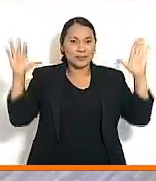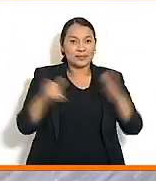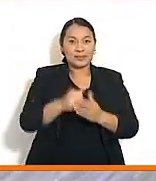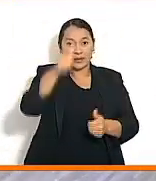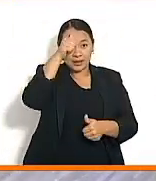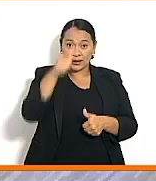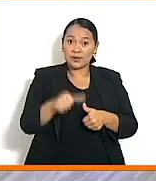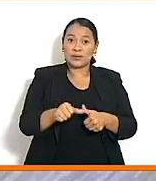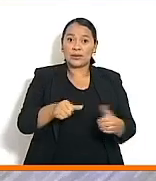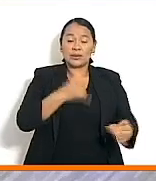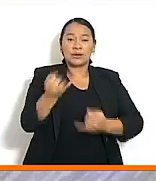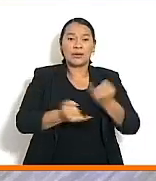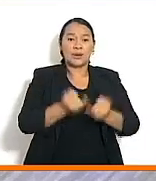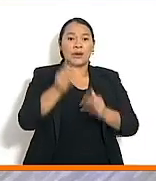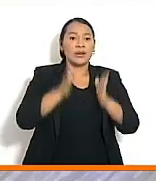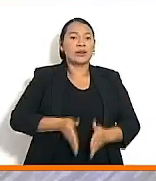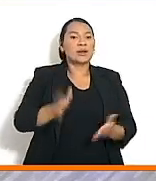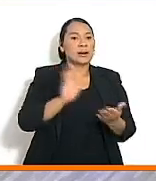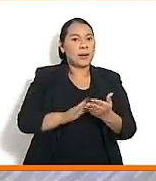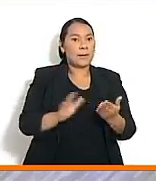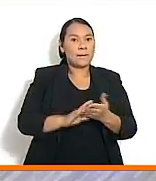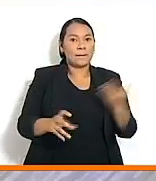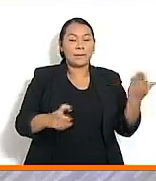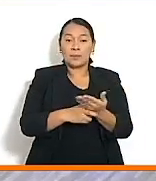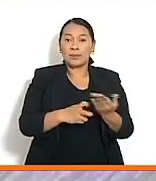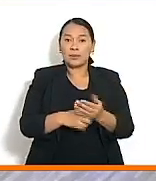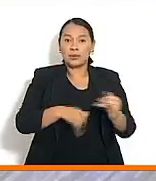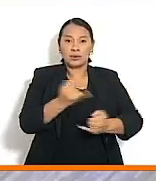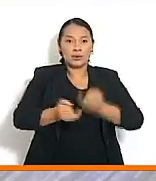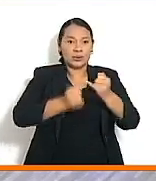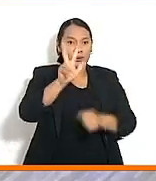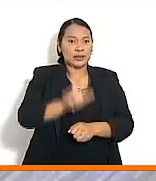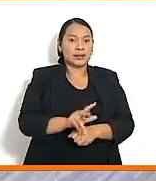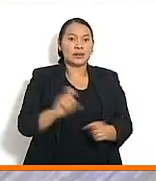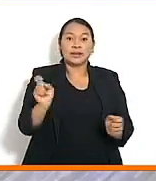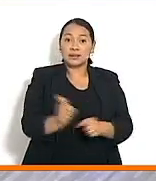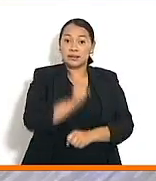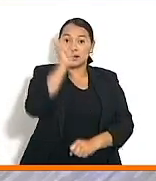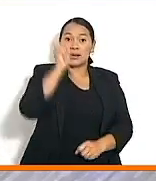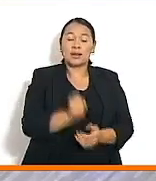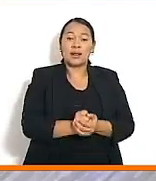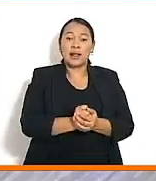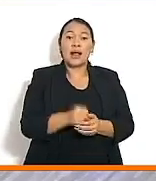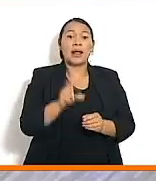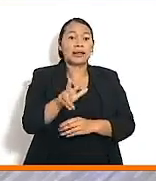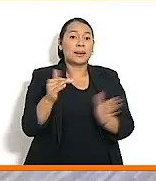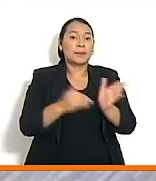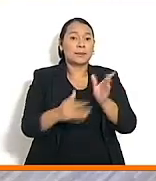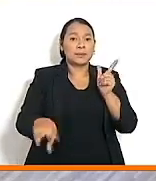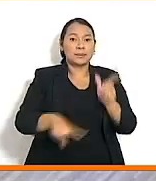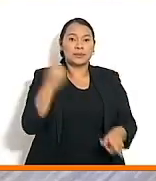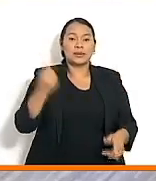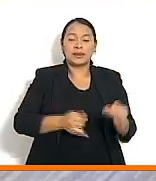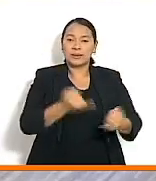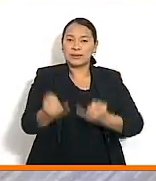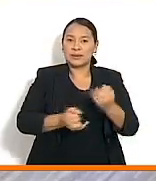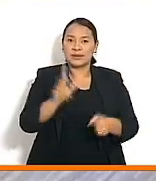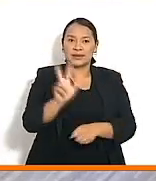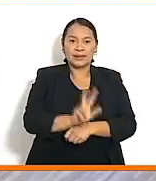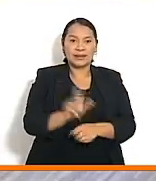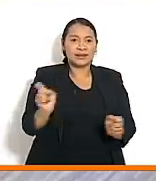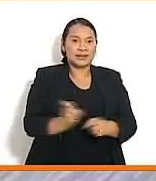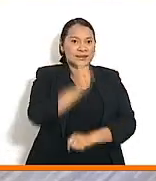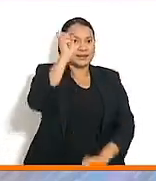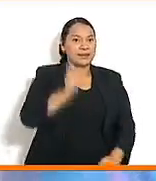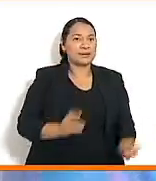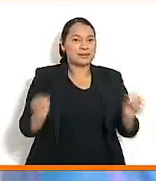tu boleto de Cuba 3, con tan solo 5 lempiras, puedes ganarte 3.000 lempiras. Con Cuba 3, gana mucho